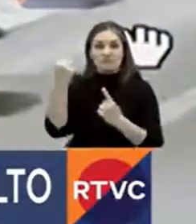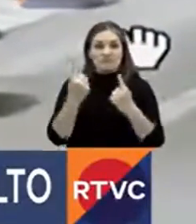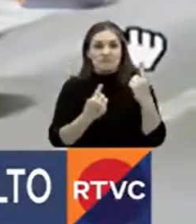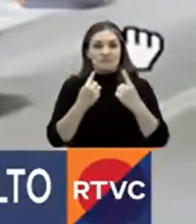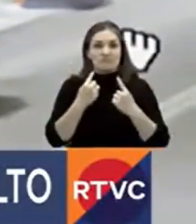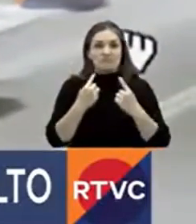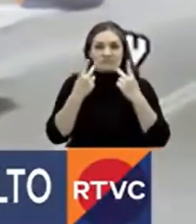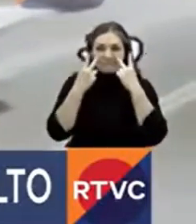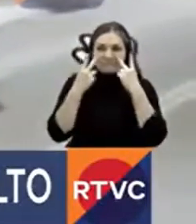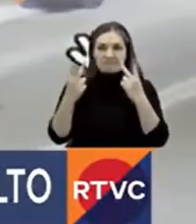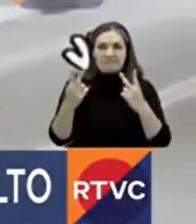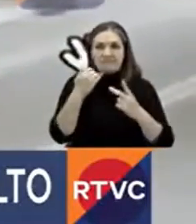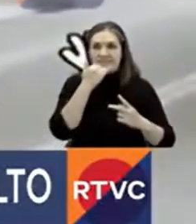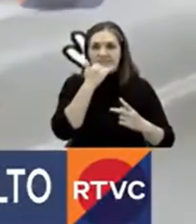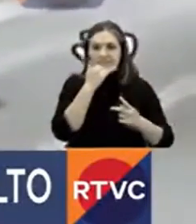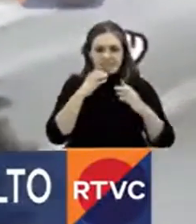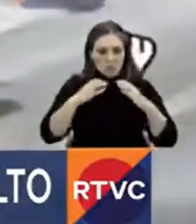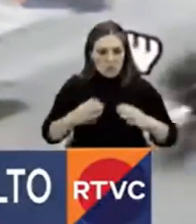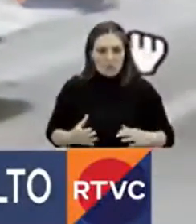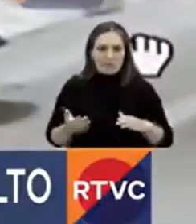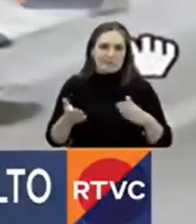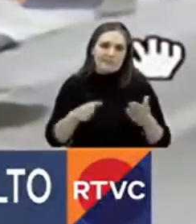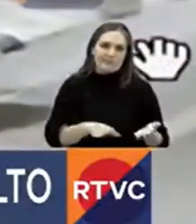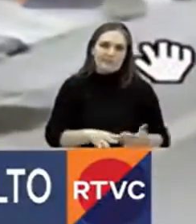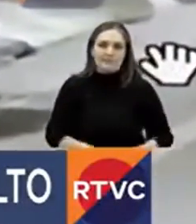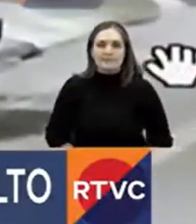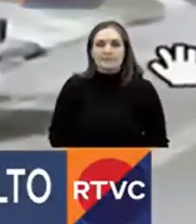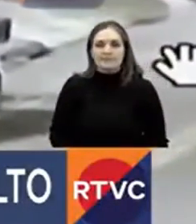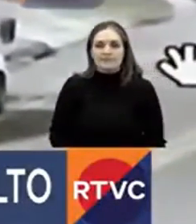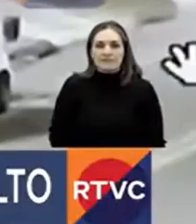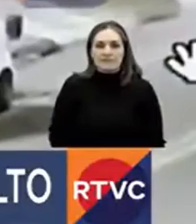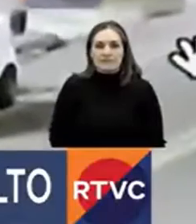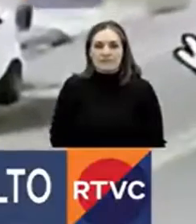del cuerpo de este patrullero de la policía.